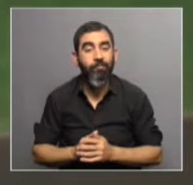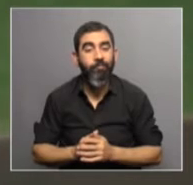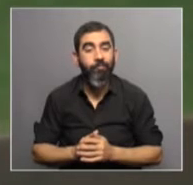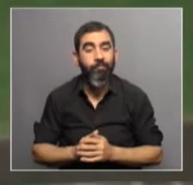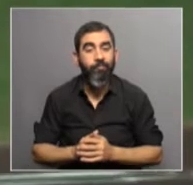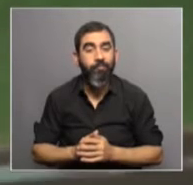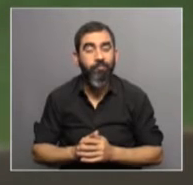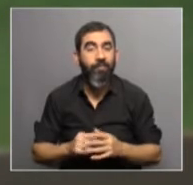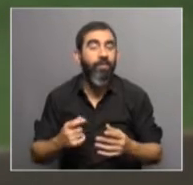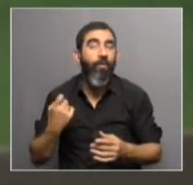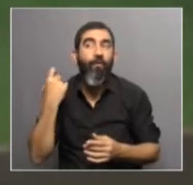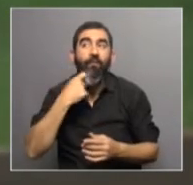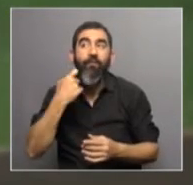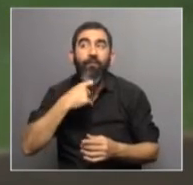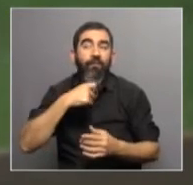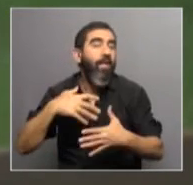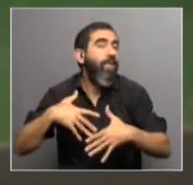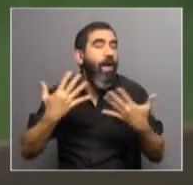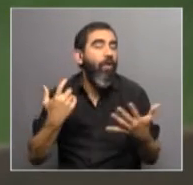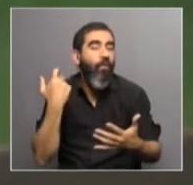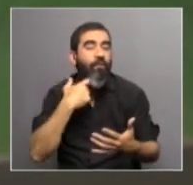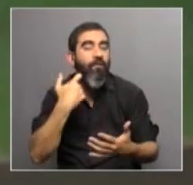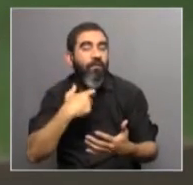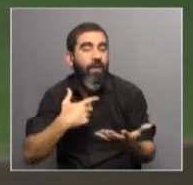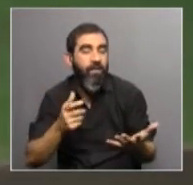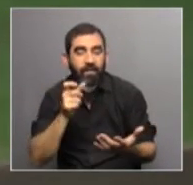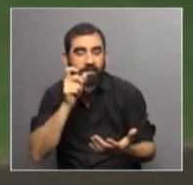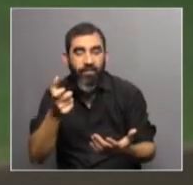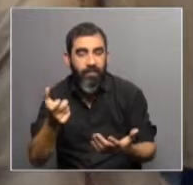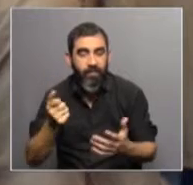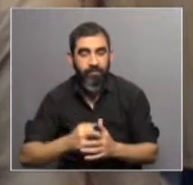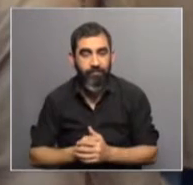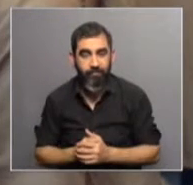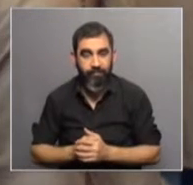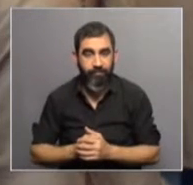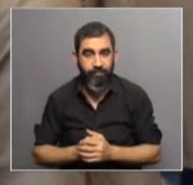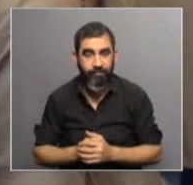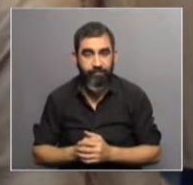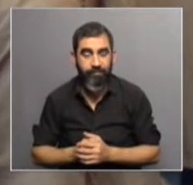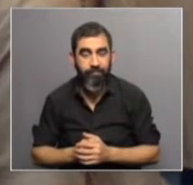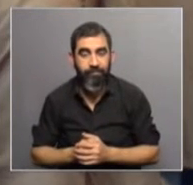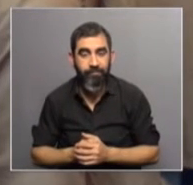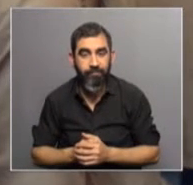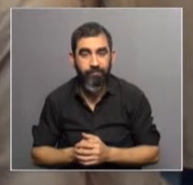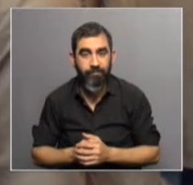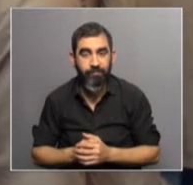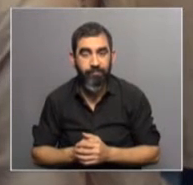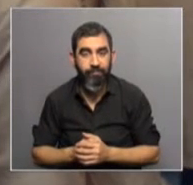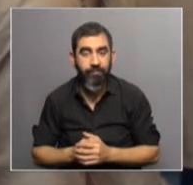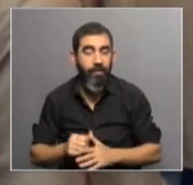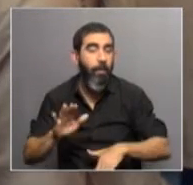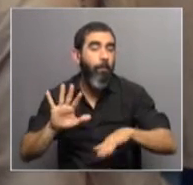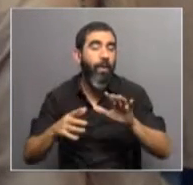de falta de algo. en el sentido de, sobre todo,